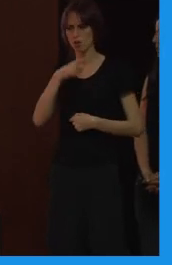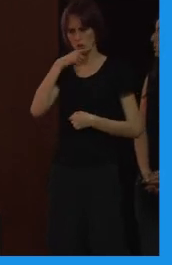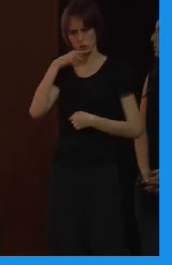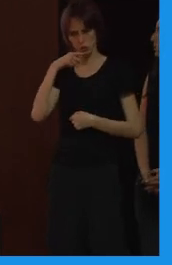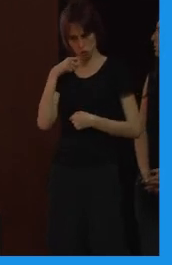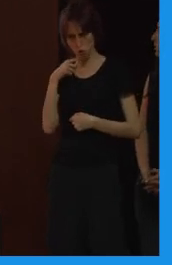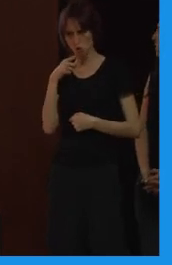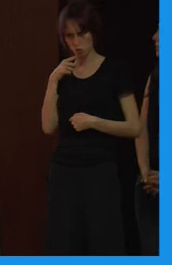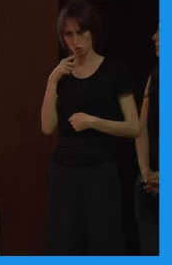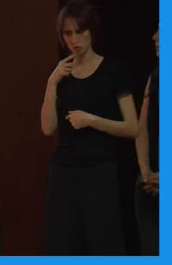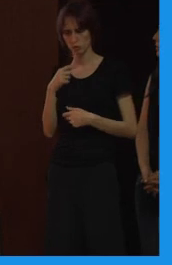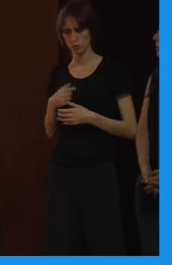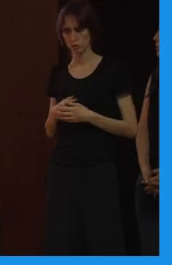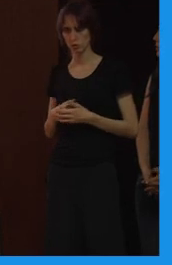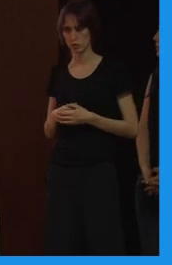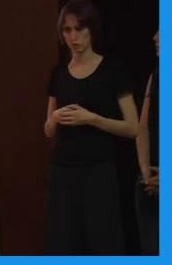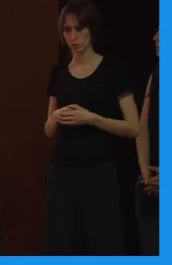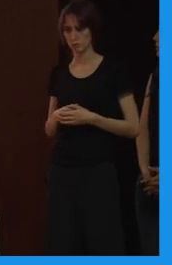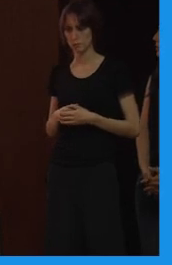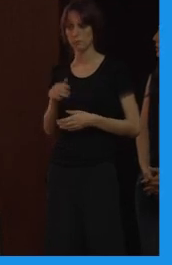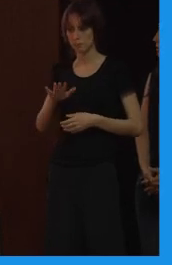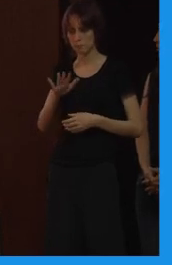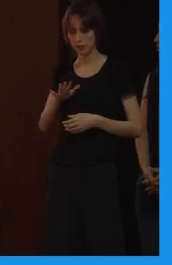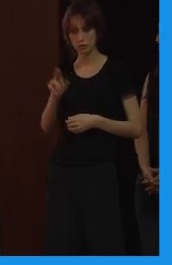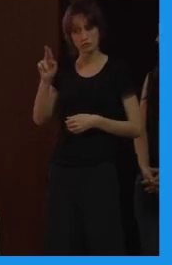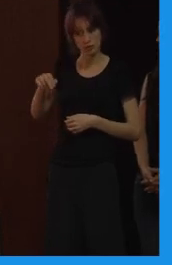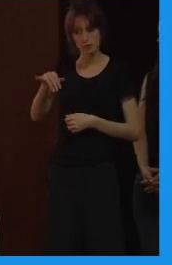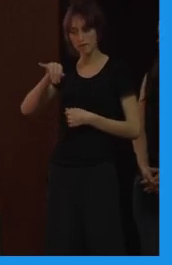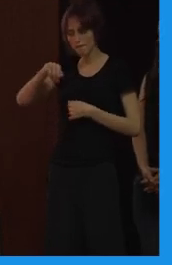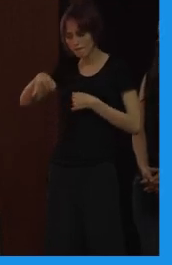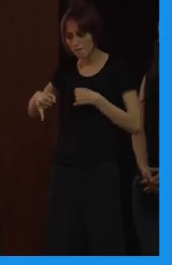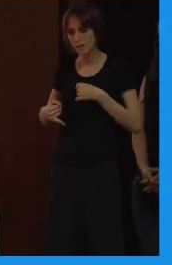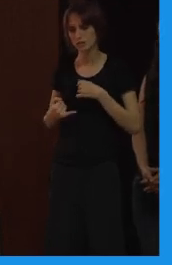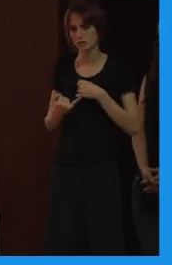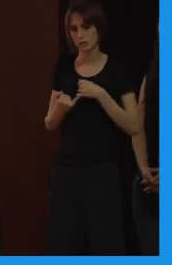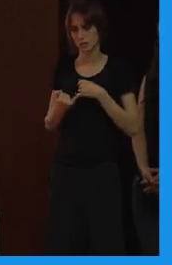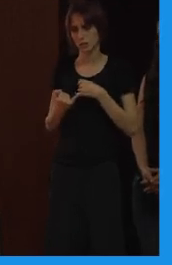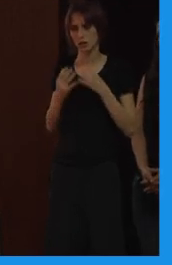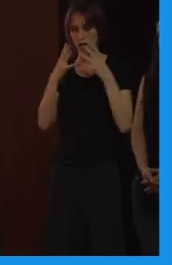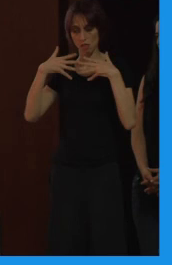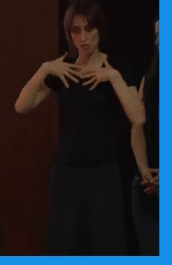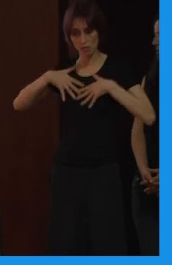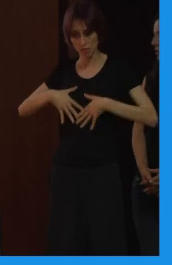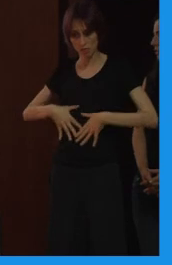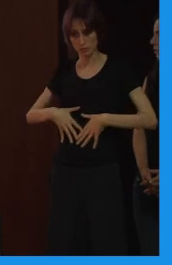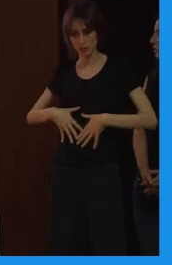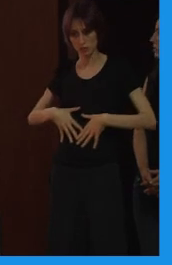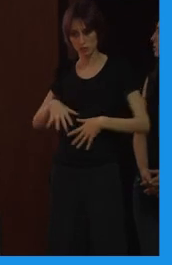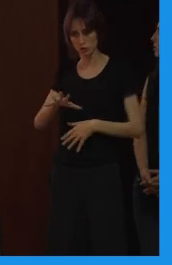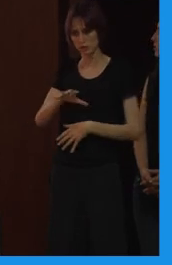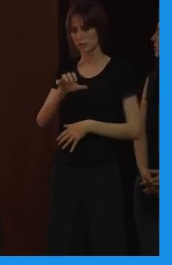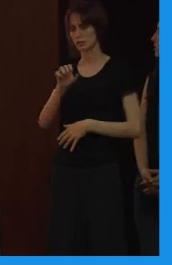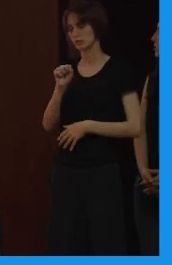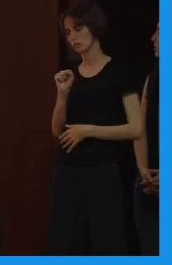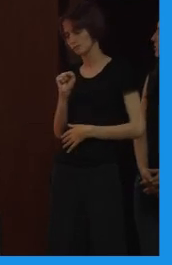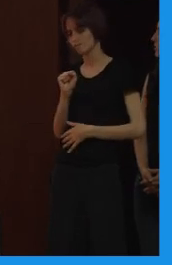que os he comentado cursan con fatiga, cursan con depresión muchas de ellas, cursan con incomprensión como a vosotros os